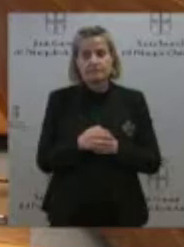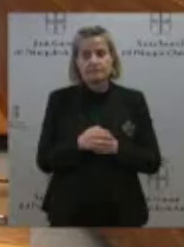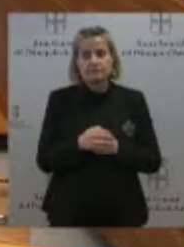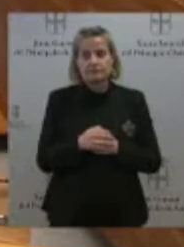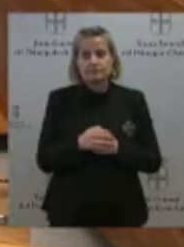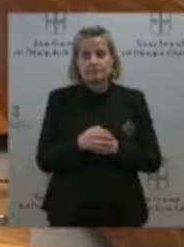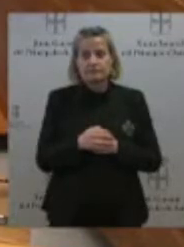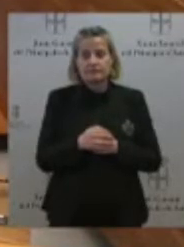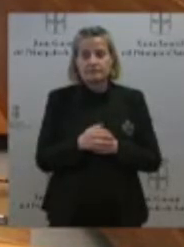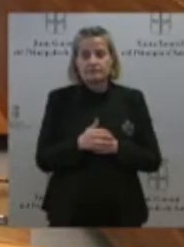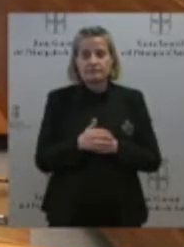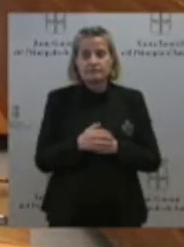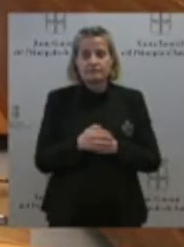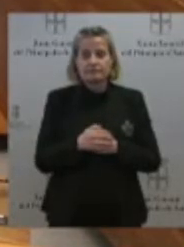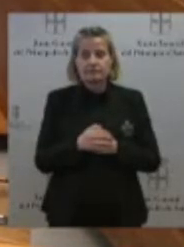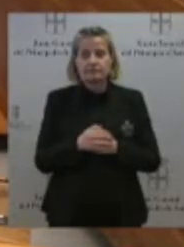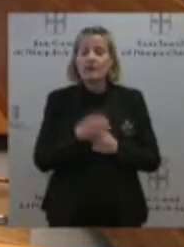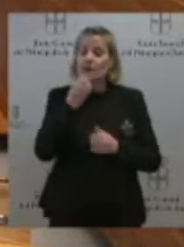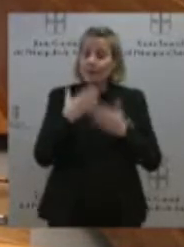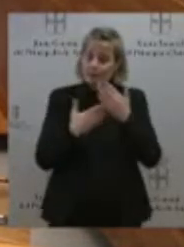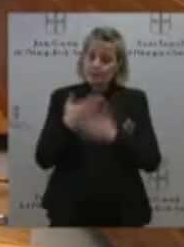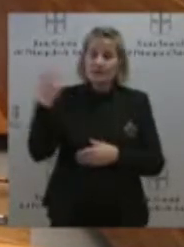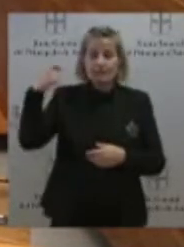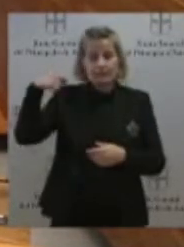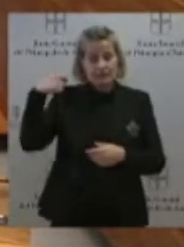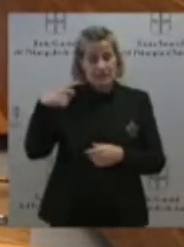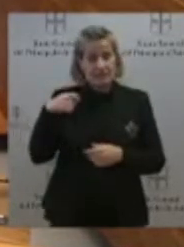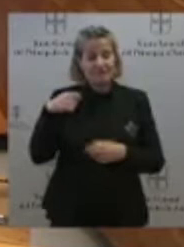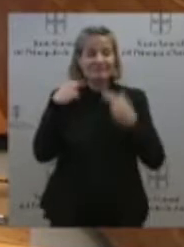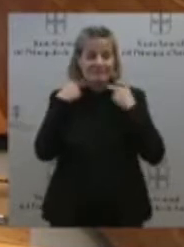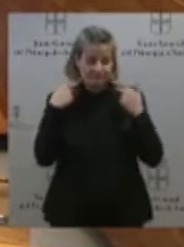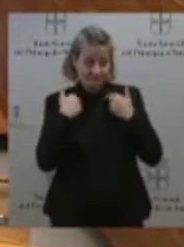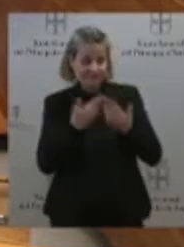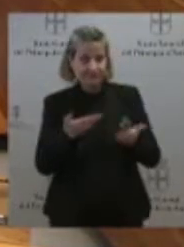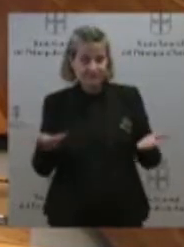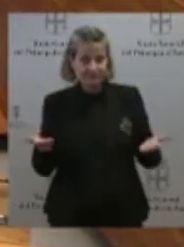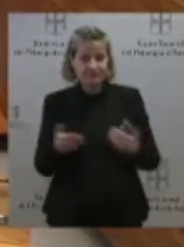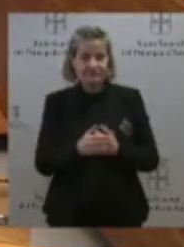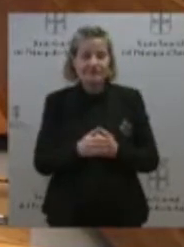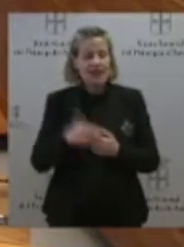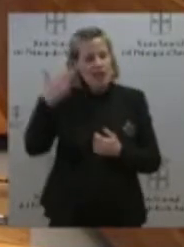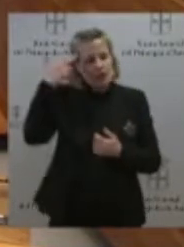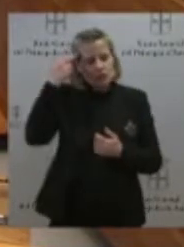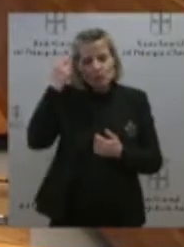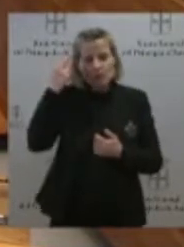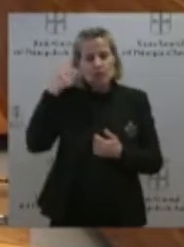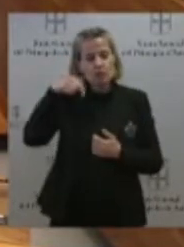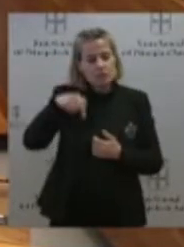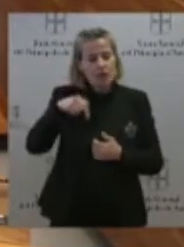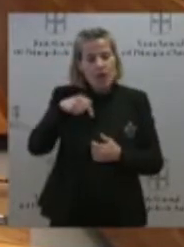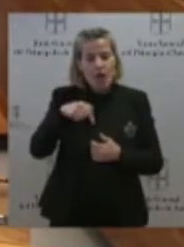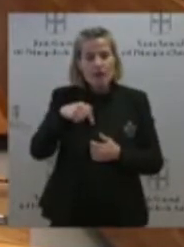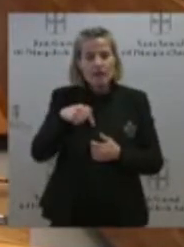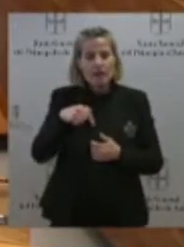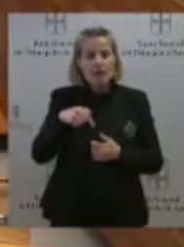Buenos días, presidente. Señorías, el suicidio es la primera causa de muerte no natural en España.